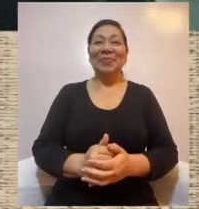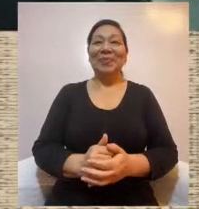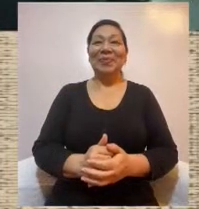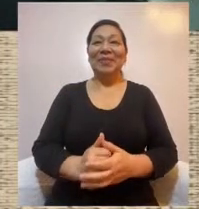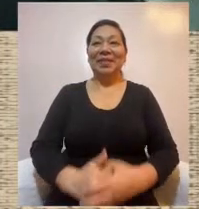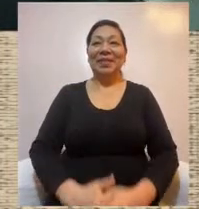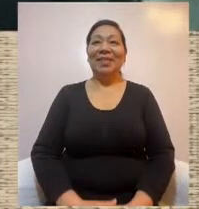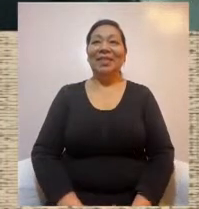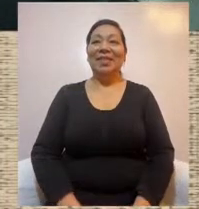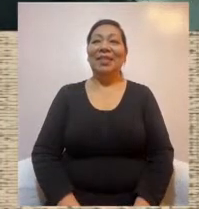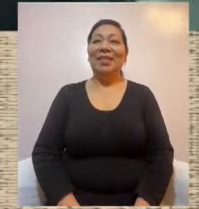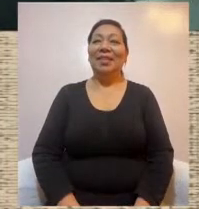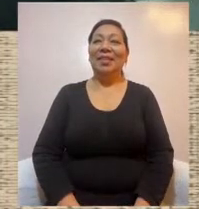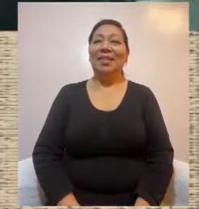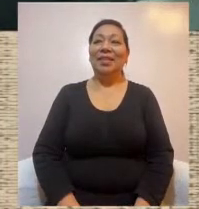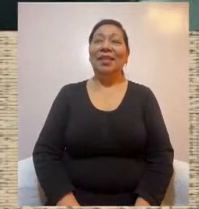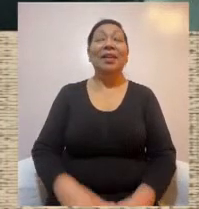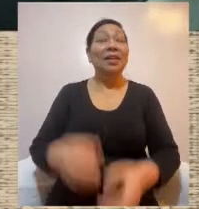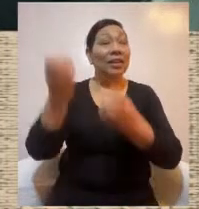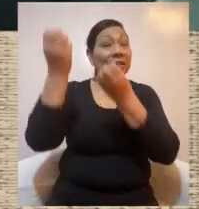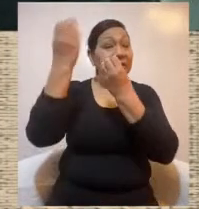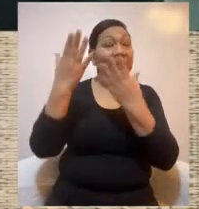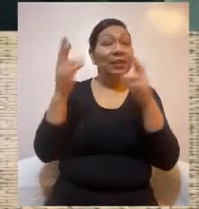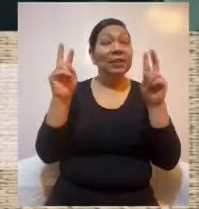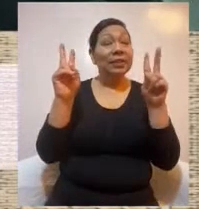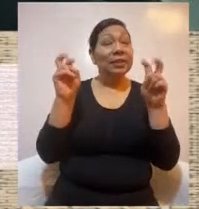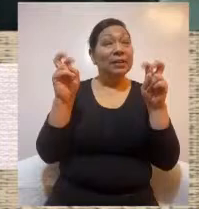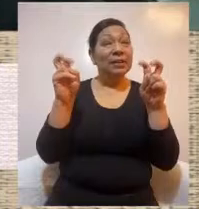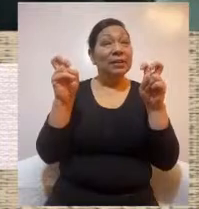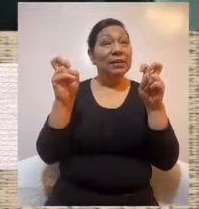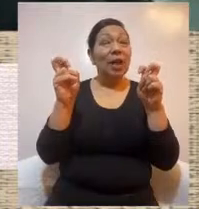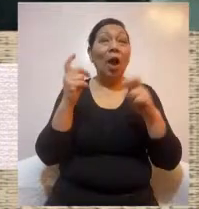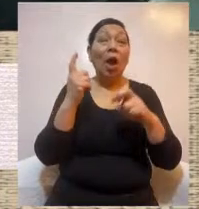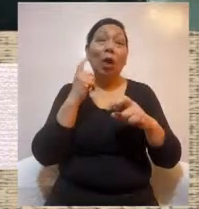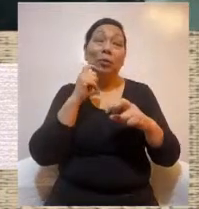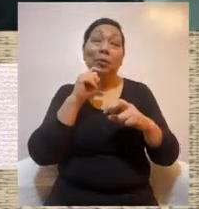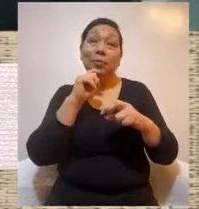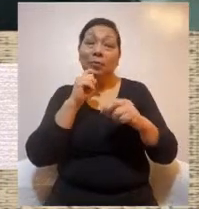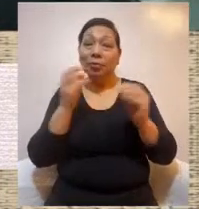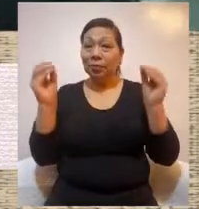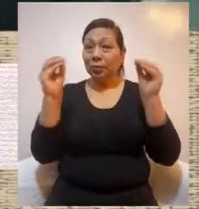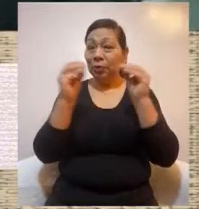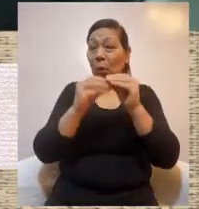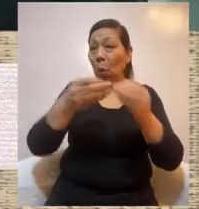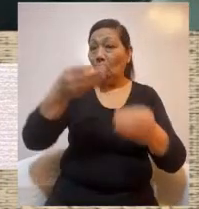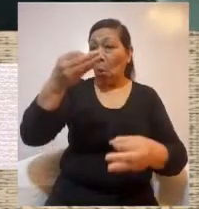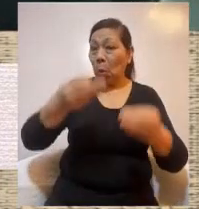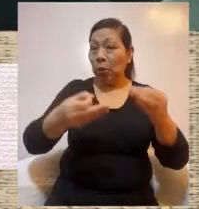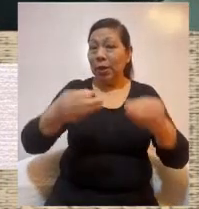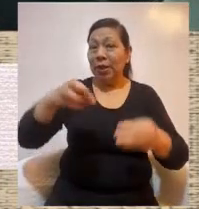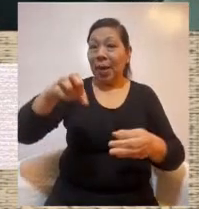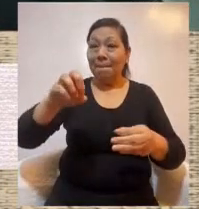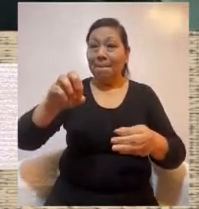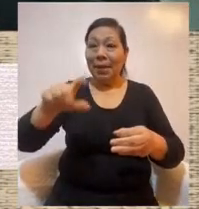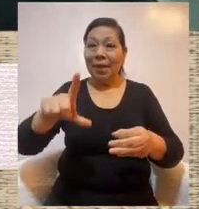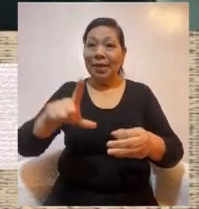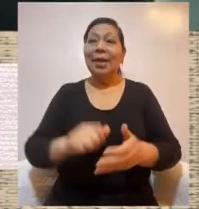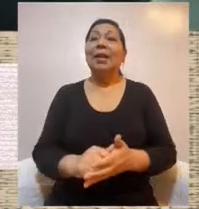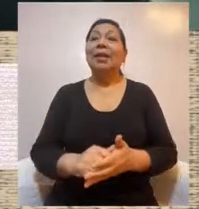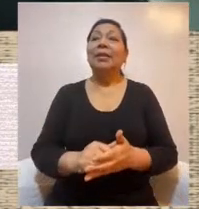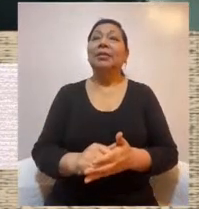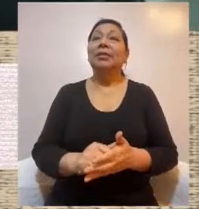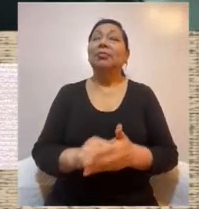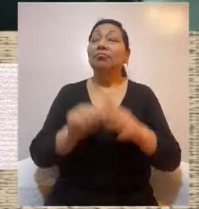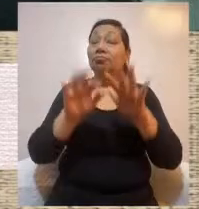bienvenida. En el informe temático sobre género en el sistema de justicia penal, la